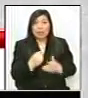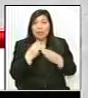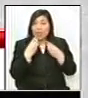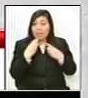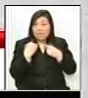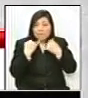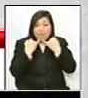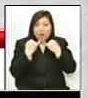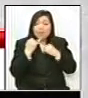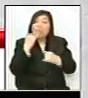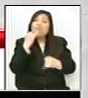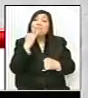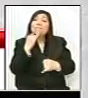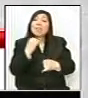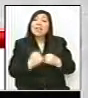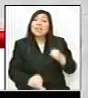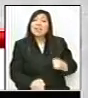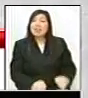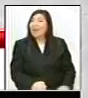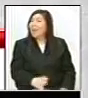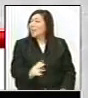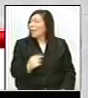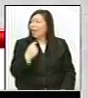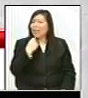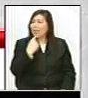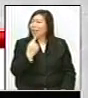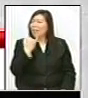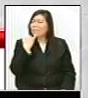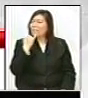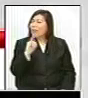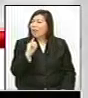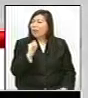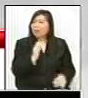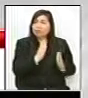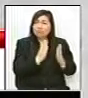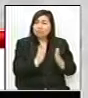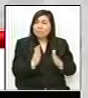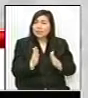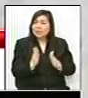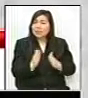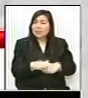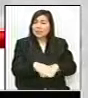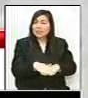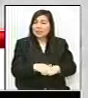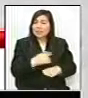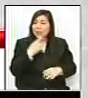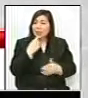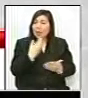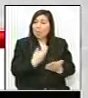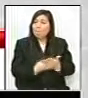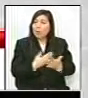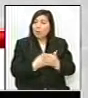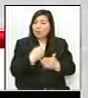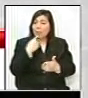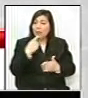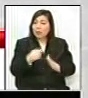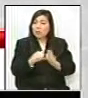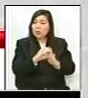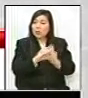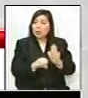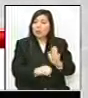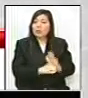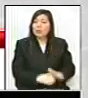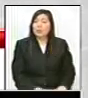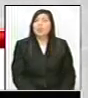informe final. No dicen en el informe de determinación de los hechos y de las pruebas de las denuncias